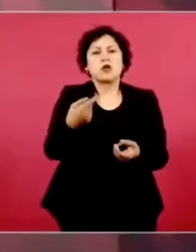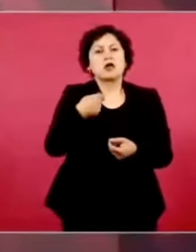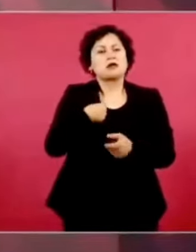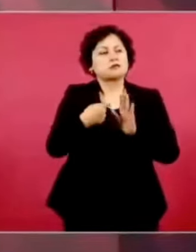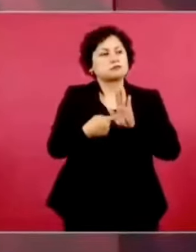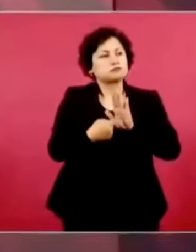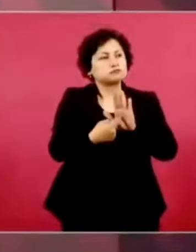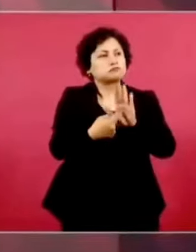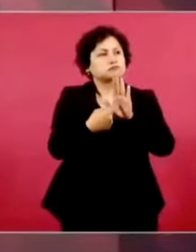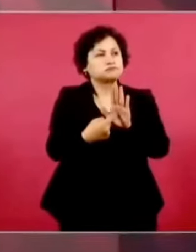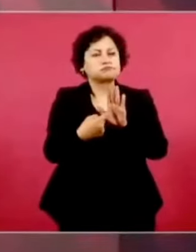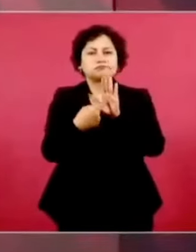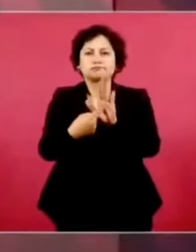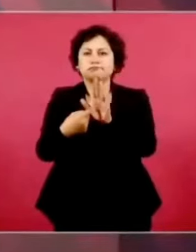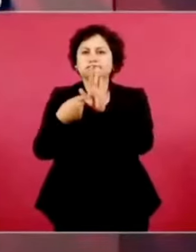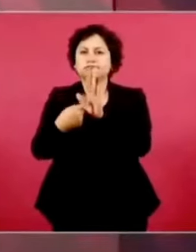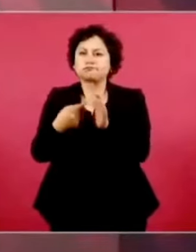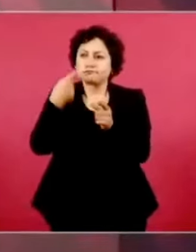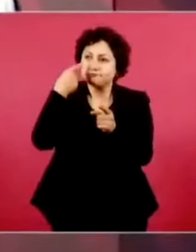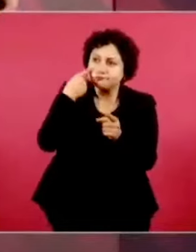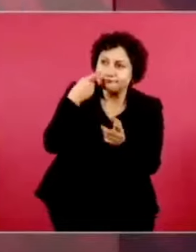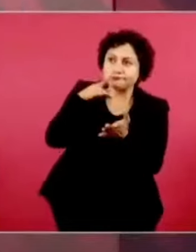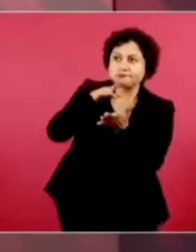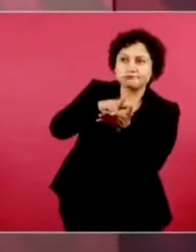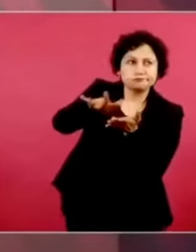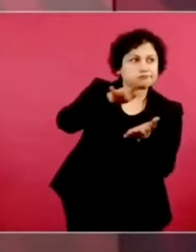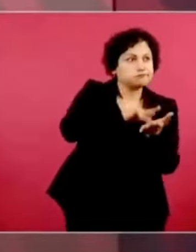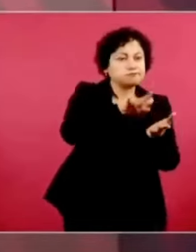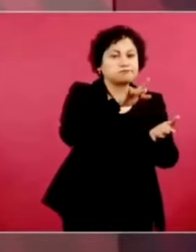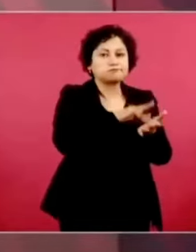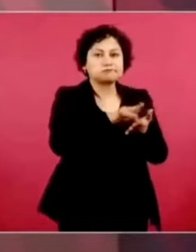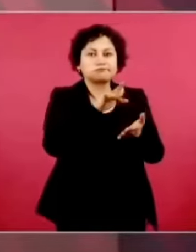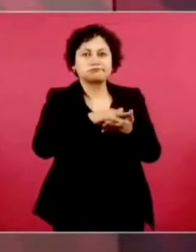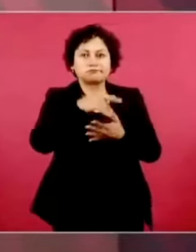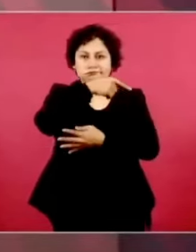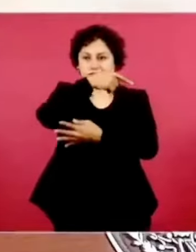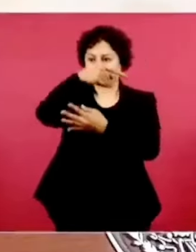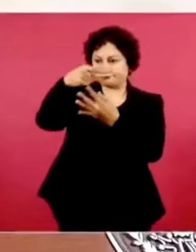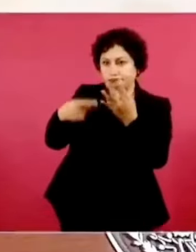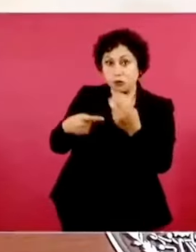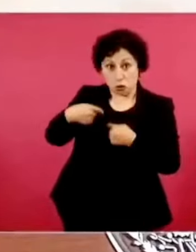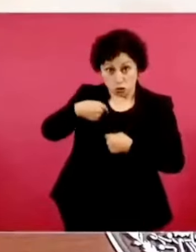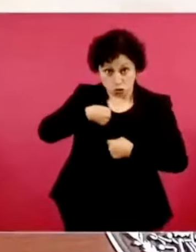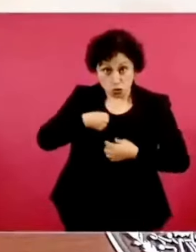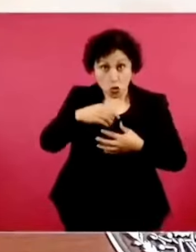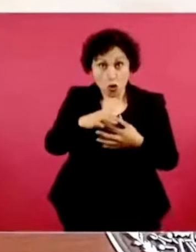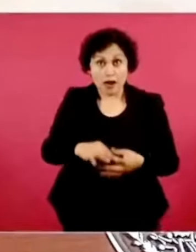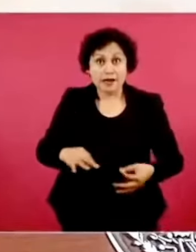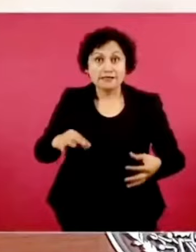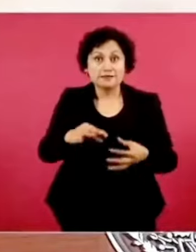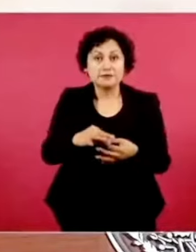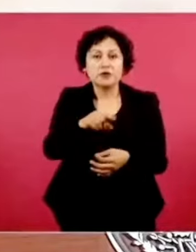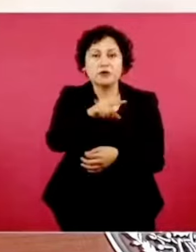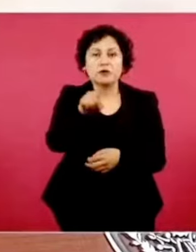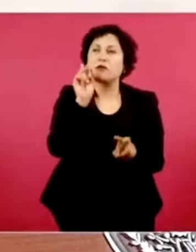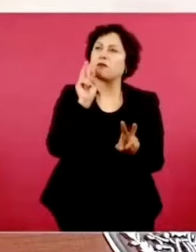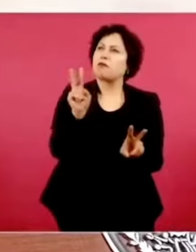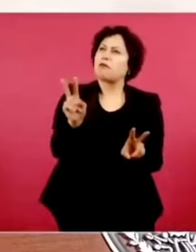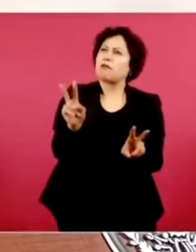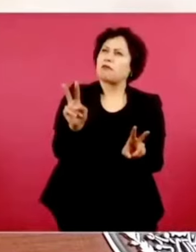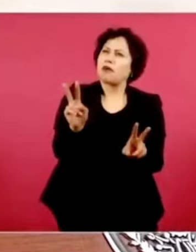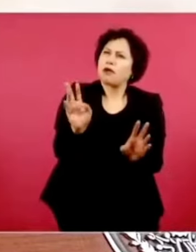nos quedamos nada más en la descripción de los hechos. No, pensé